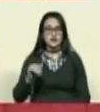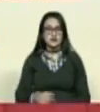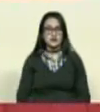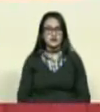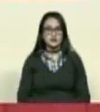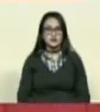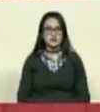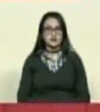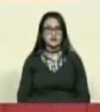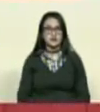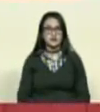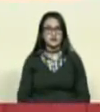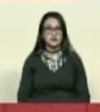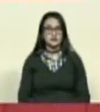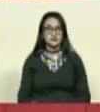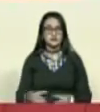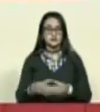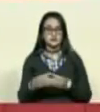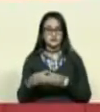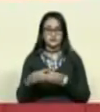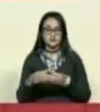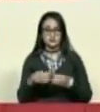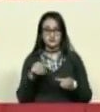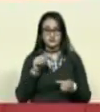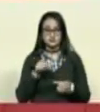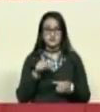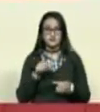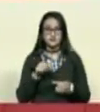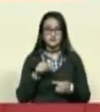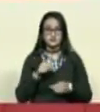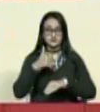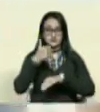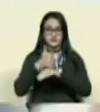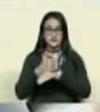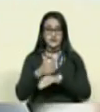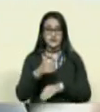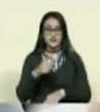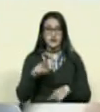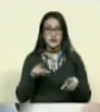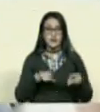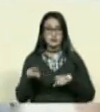Al general de división Octavio Saavedra Colmenares, comandante de la SODI